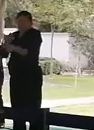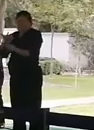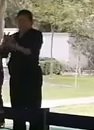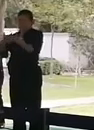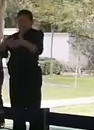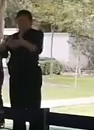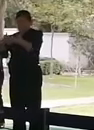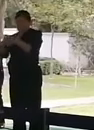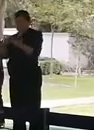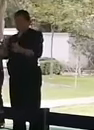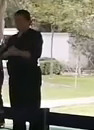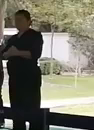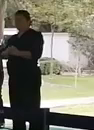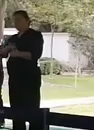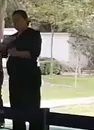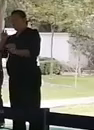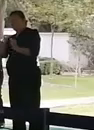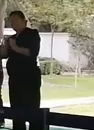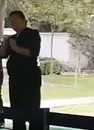una pregunta más, si me lo permite.